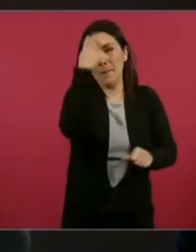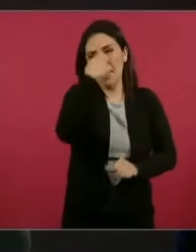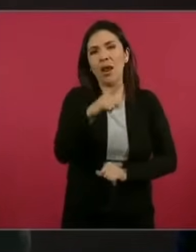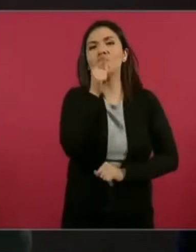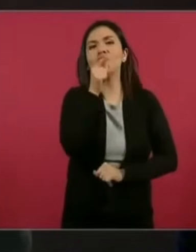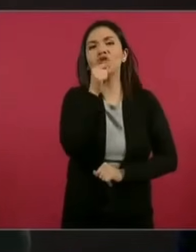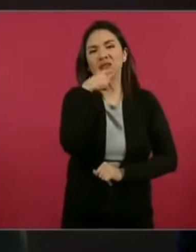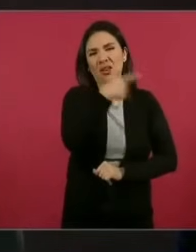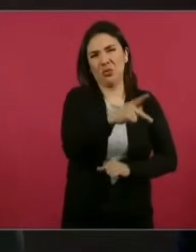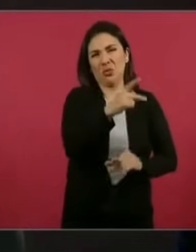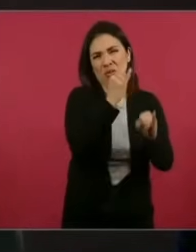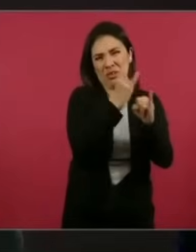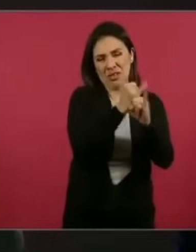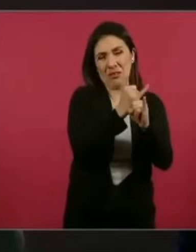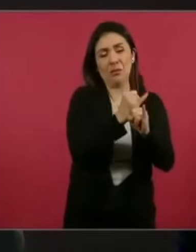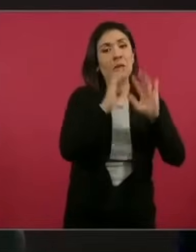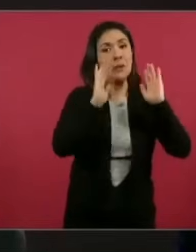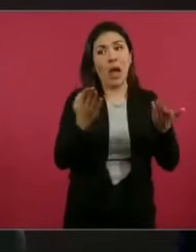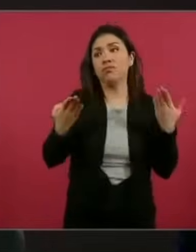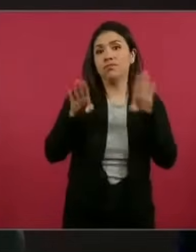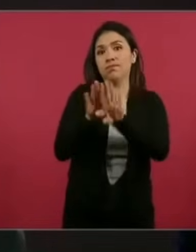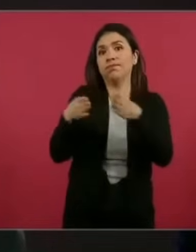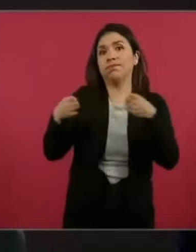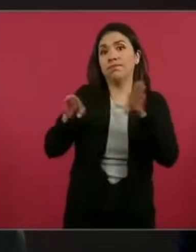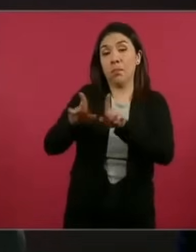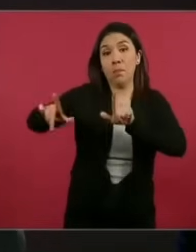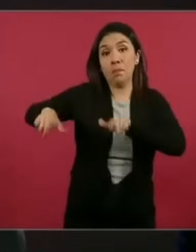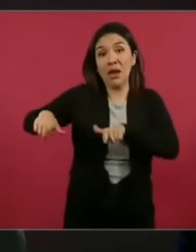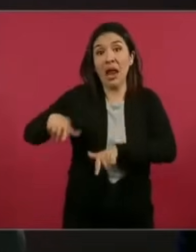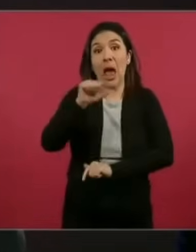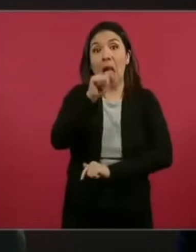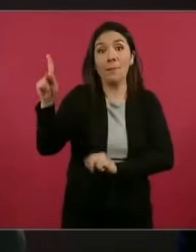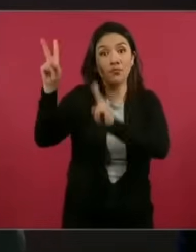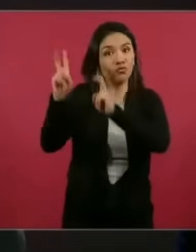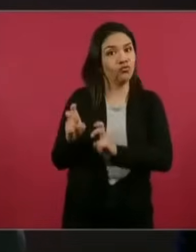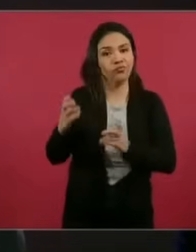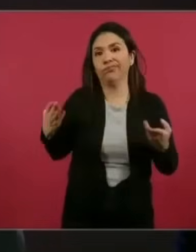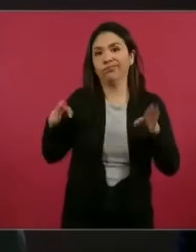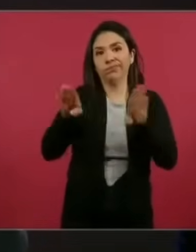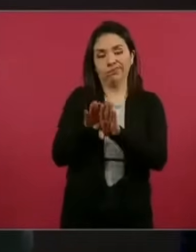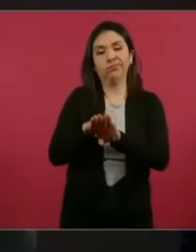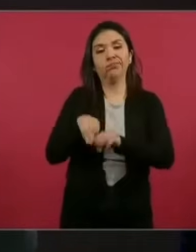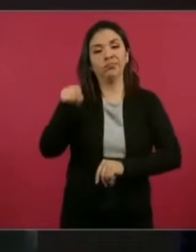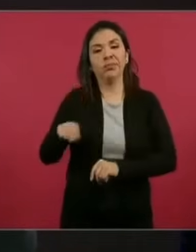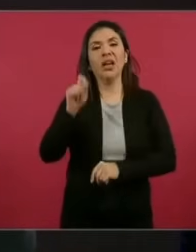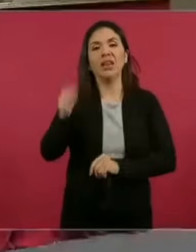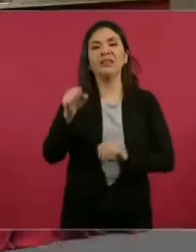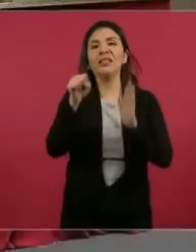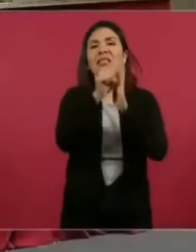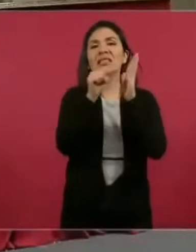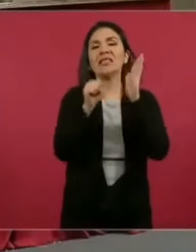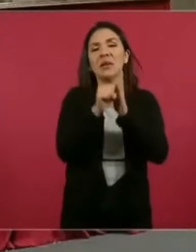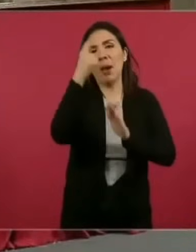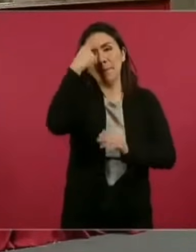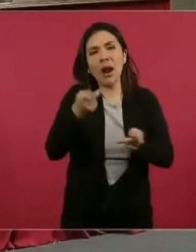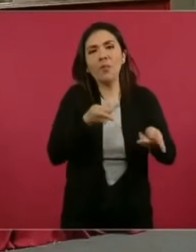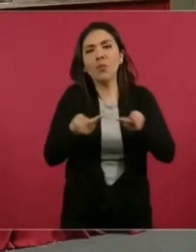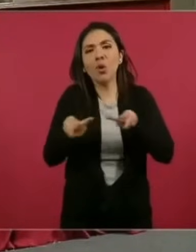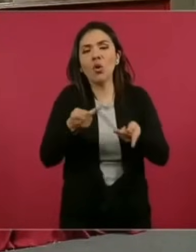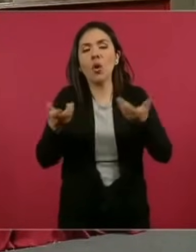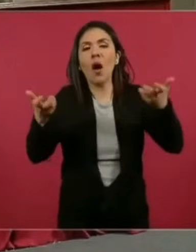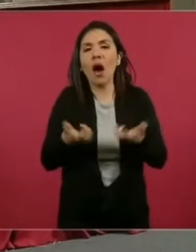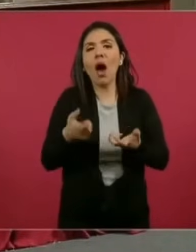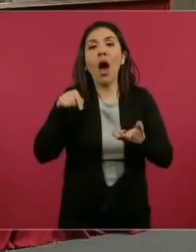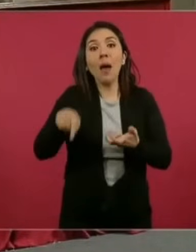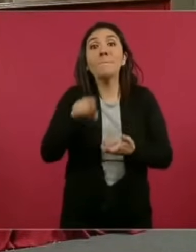Cibernética. Se cerraron los accesos a la aplicación AlphaGov MX, que es un sistema de preproducción, que es de donde